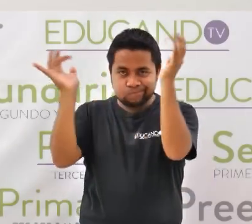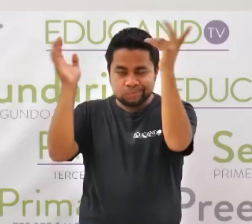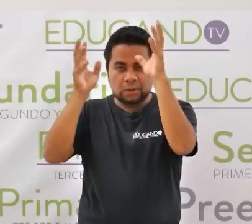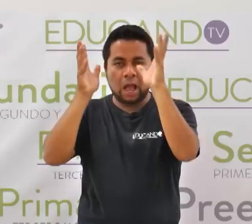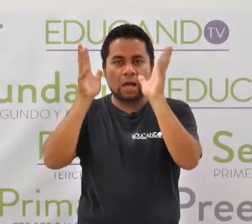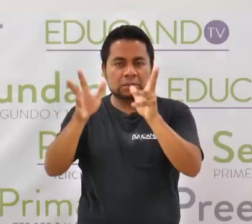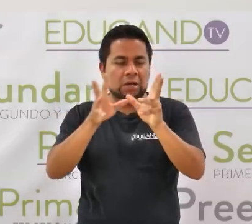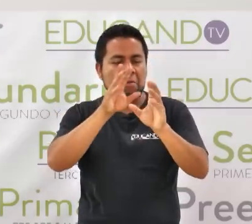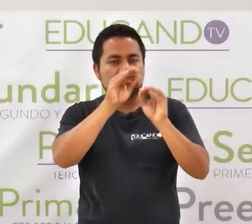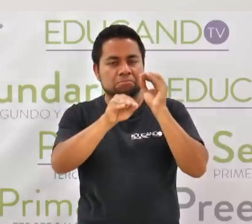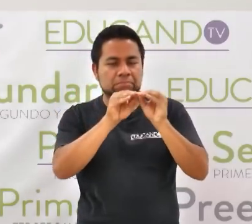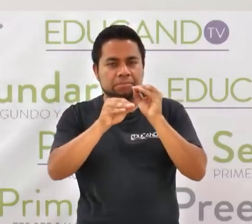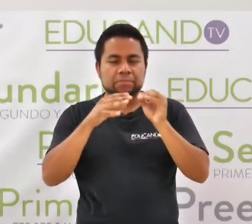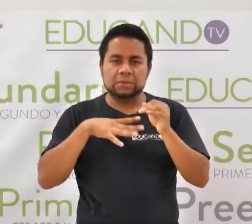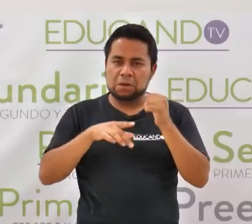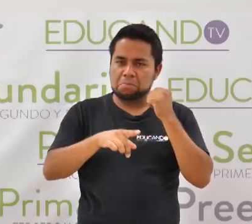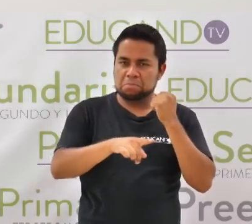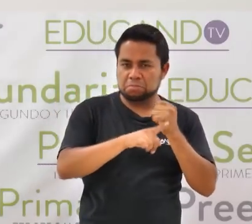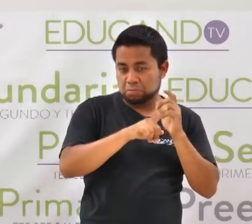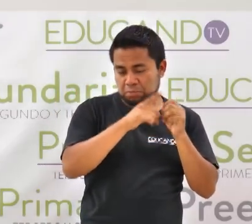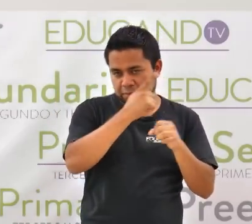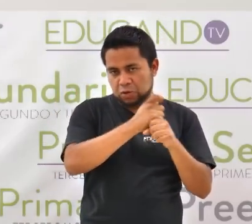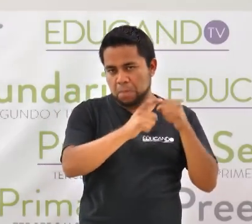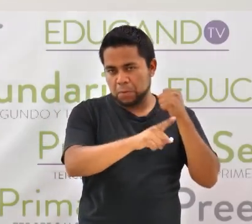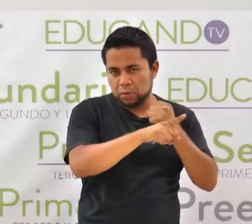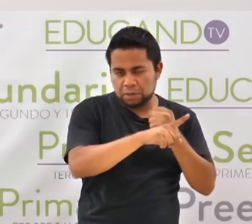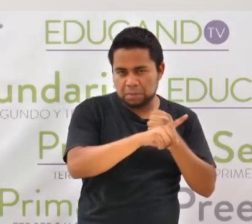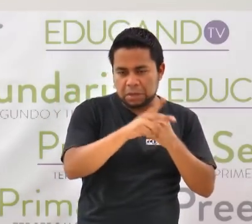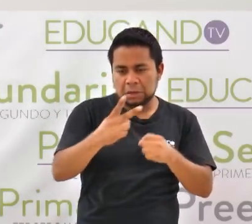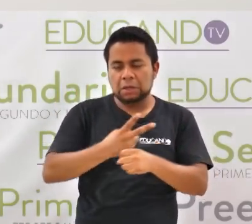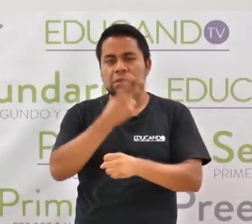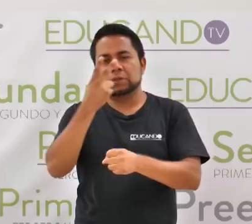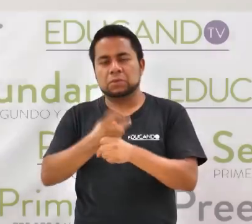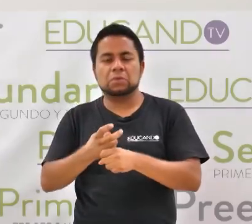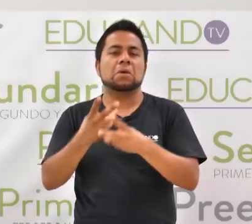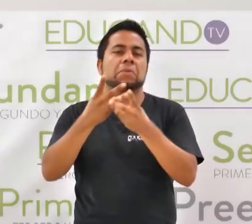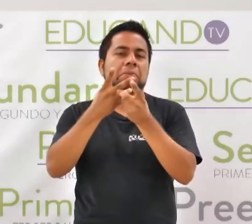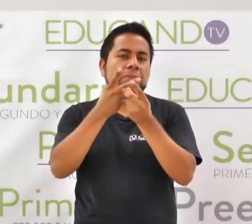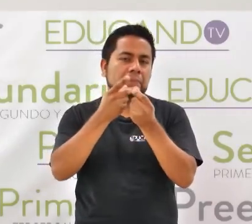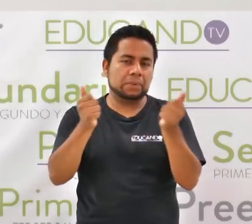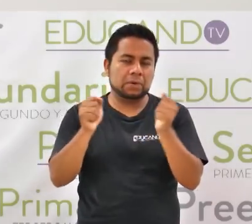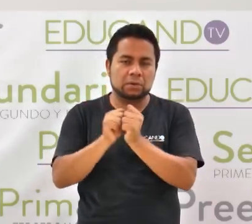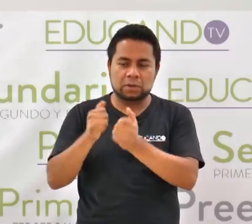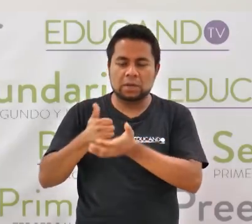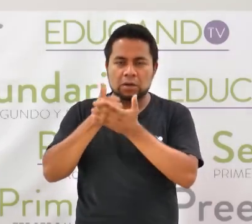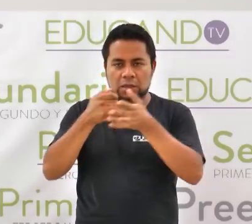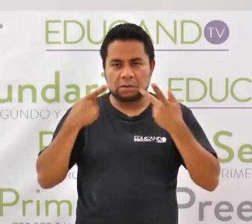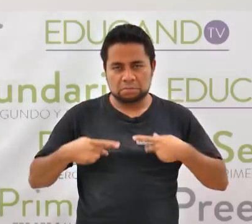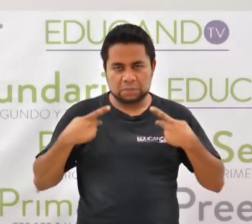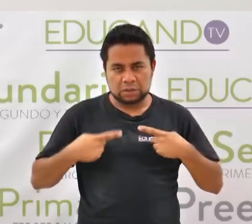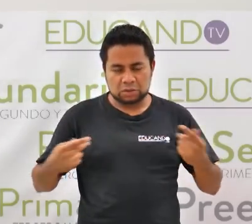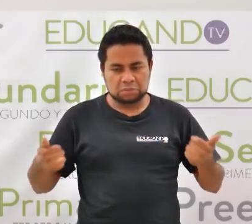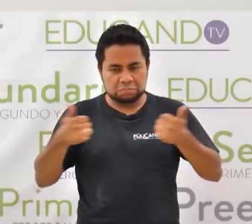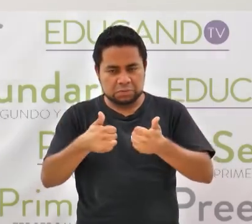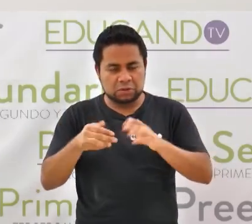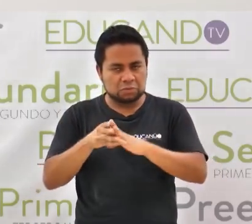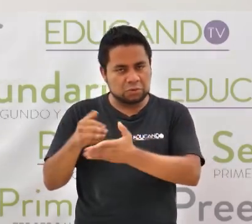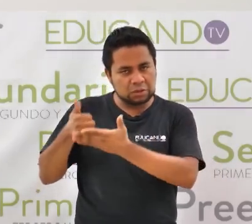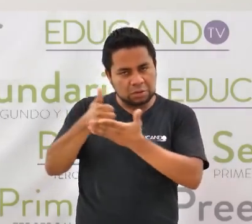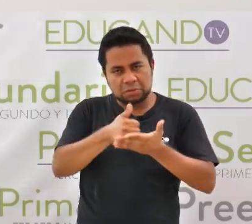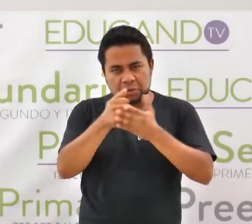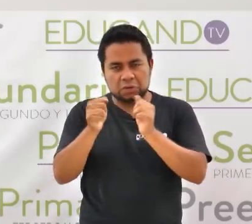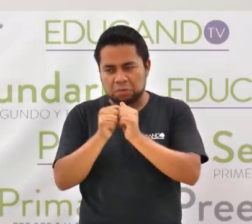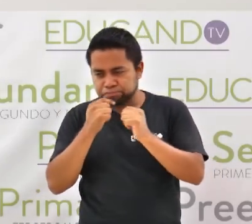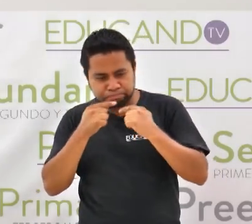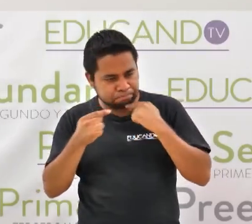están construidas. Hay una problemática y después se resuelve con ayuda de los personajes y